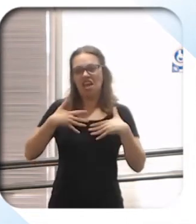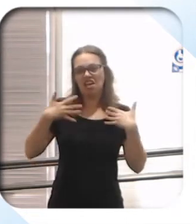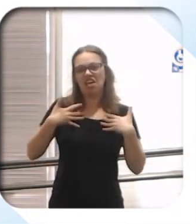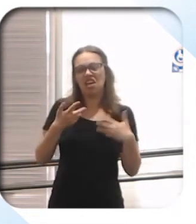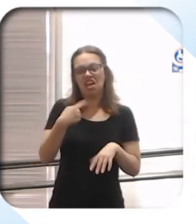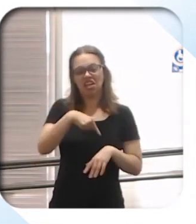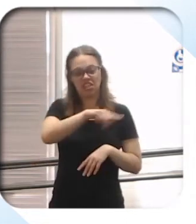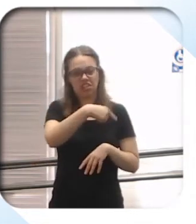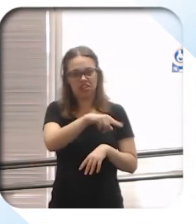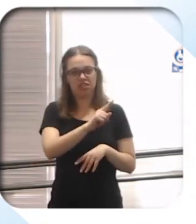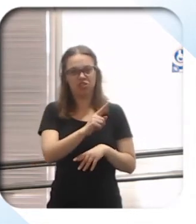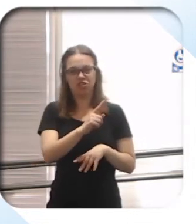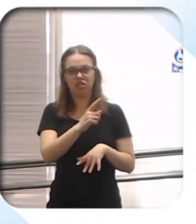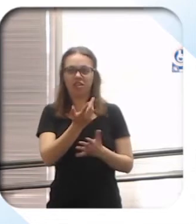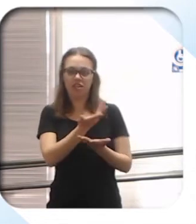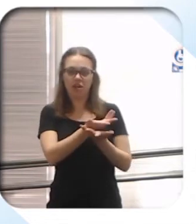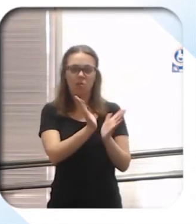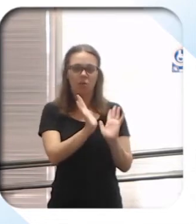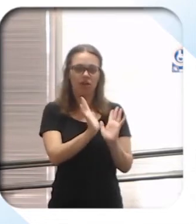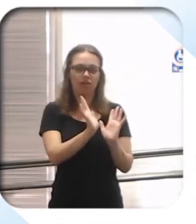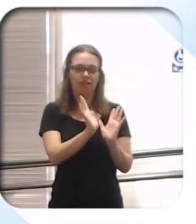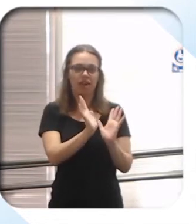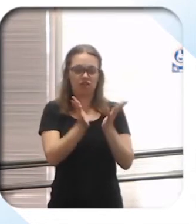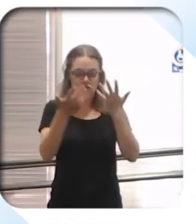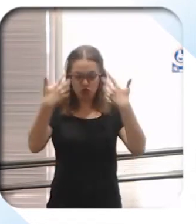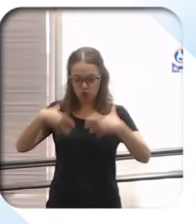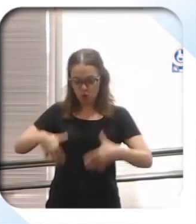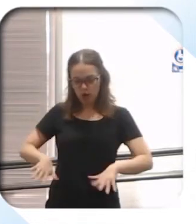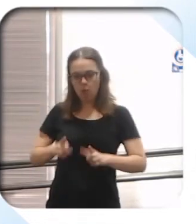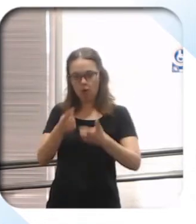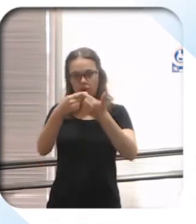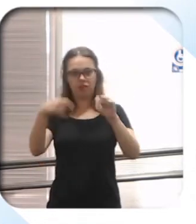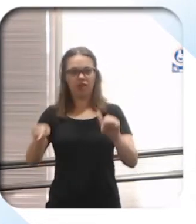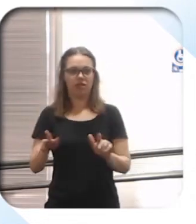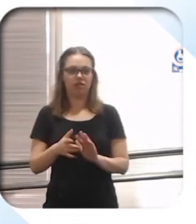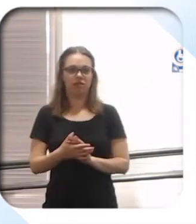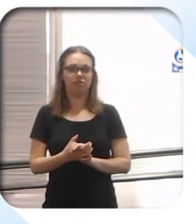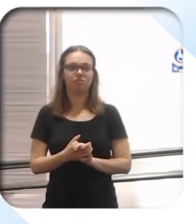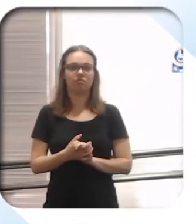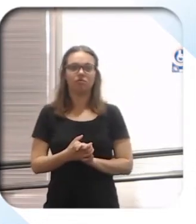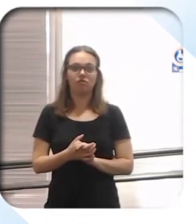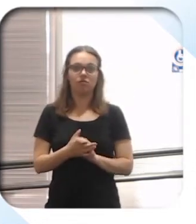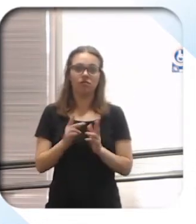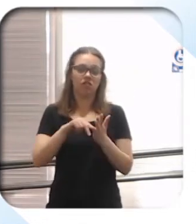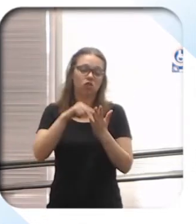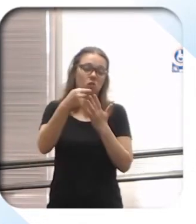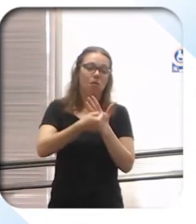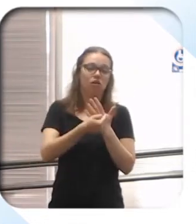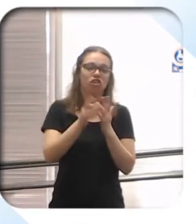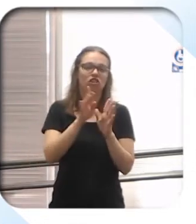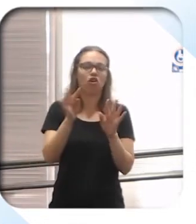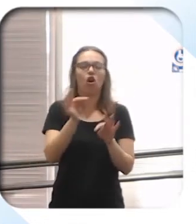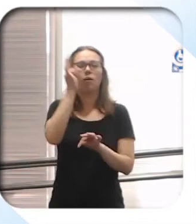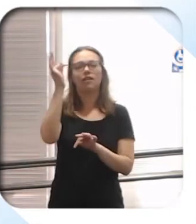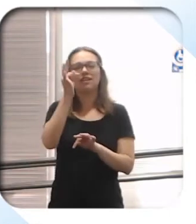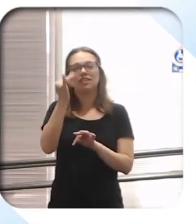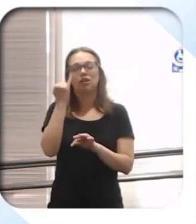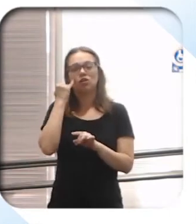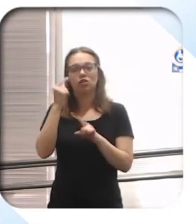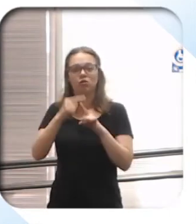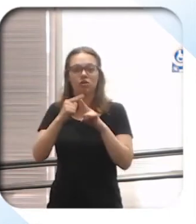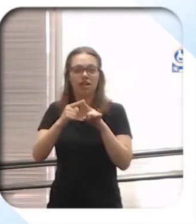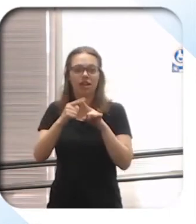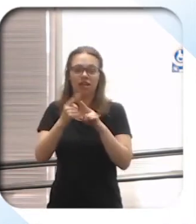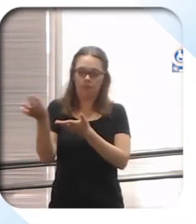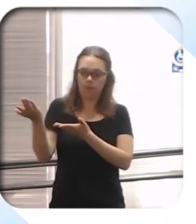ellos, y muestran, les hacen ver su cuerpo de forma totalmente diferente. Así que es un proyecto, así como un taller de sexualidad, que también fue